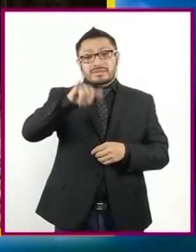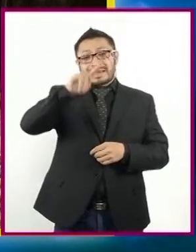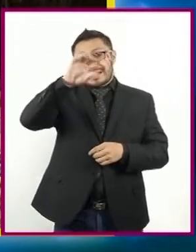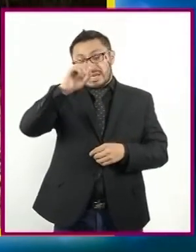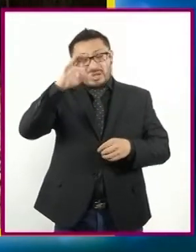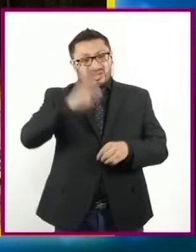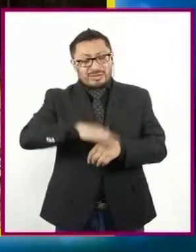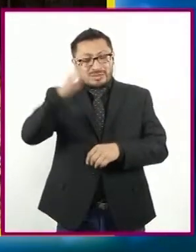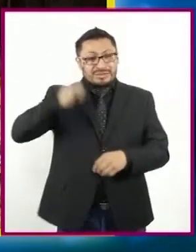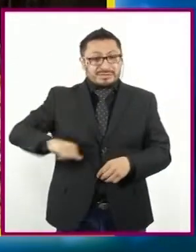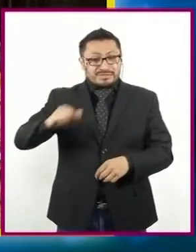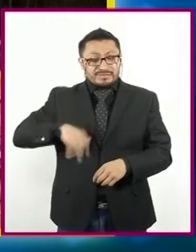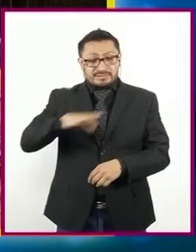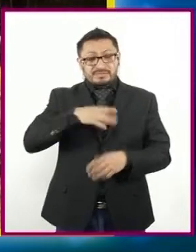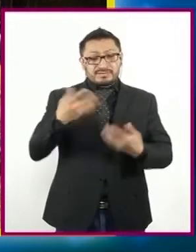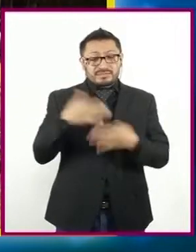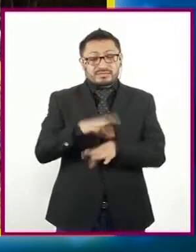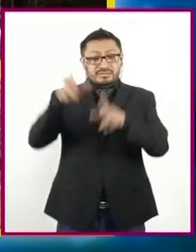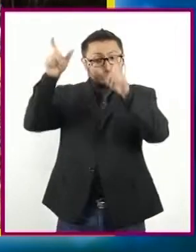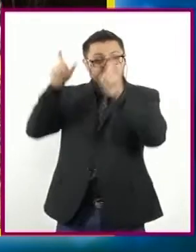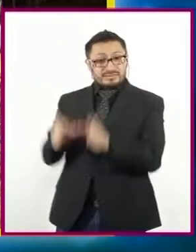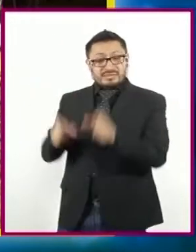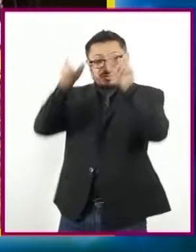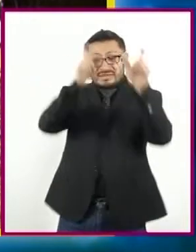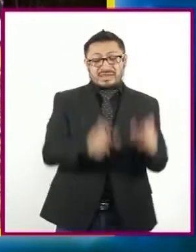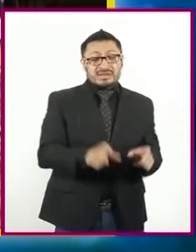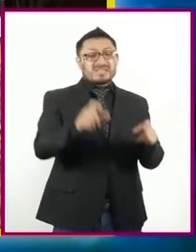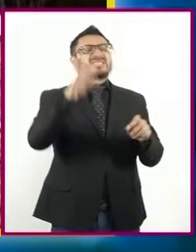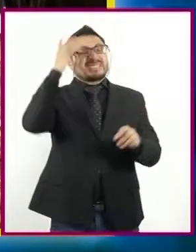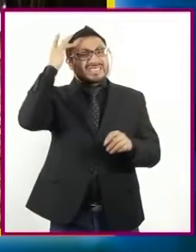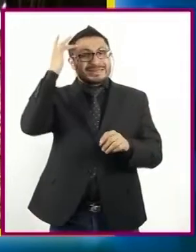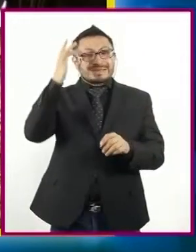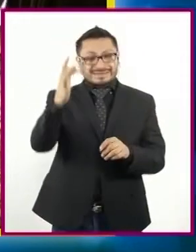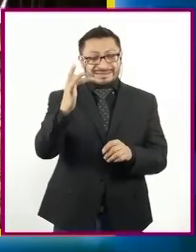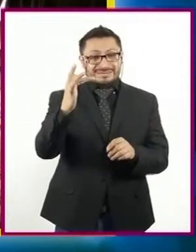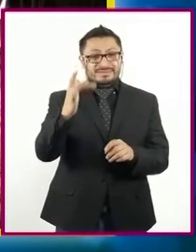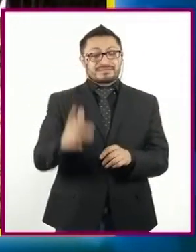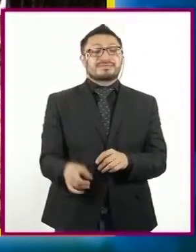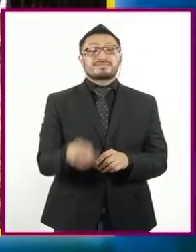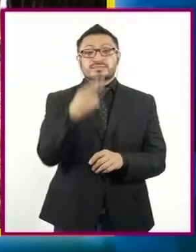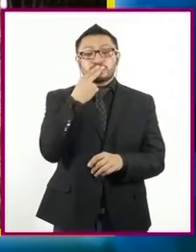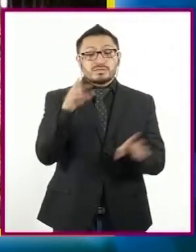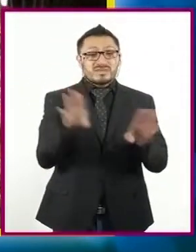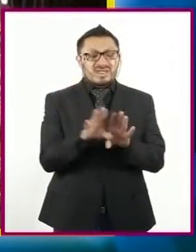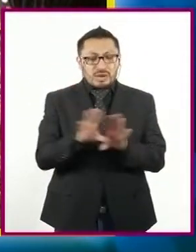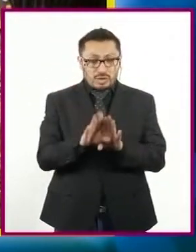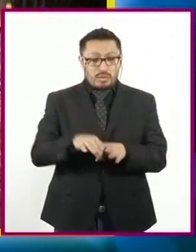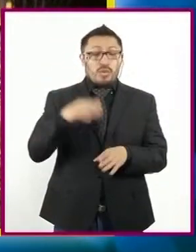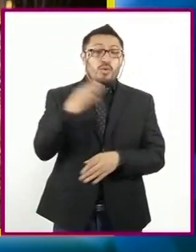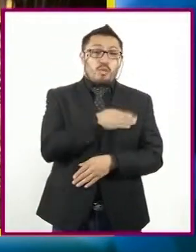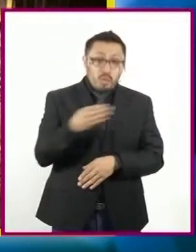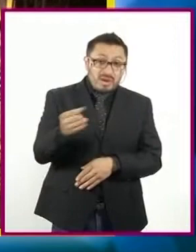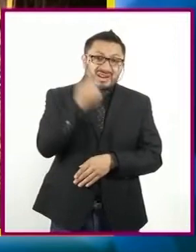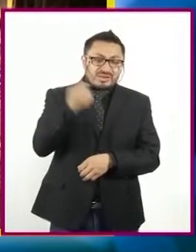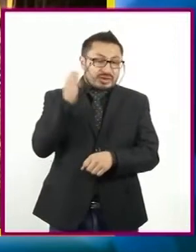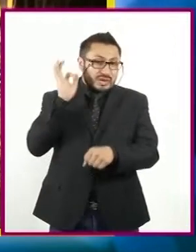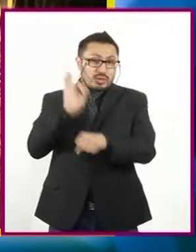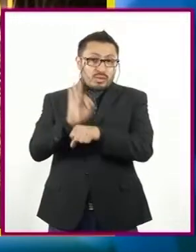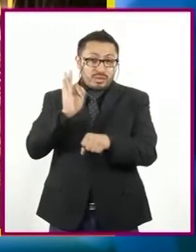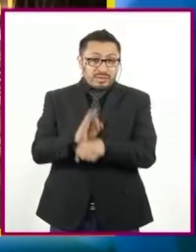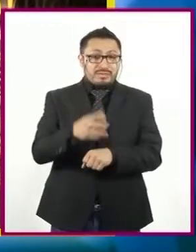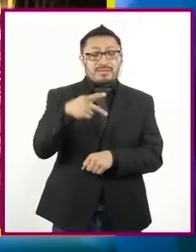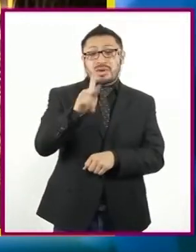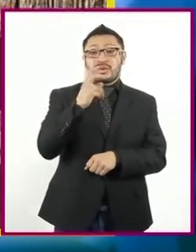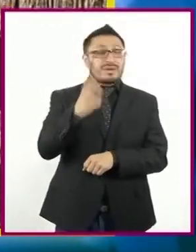sobre este tipo de monumentos es que son sagrados, que funcionan como amuleto protector, siendo esto